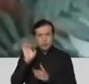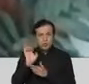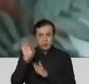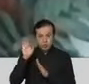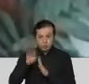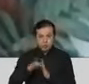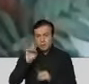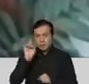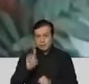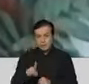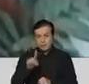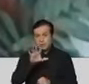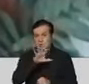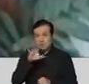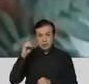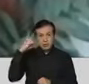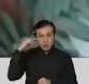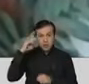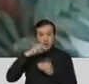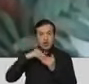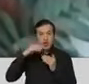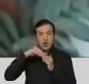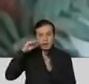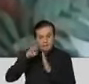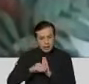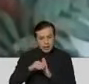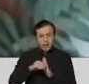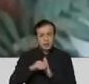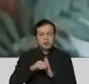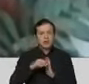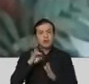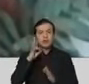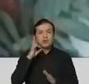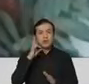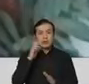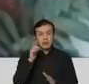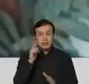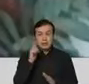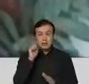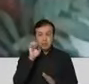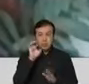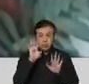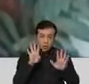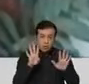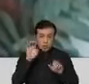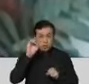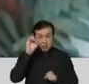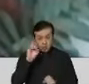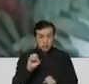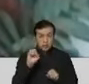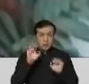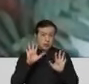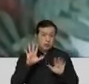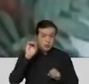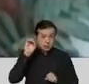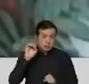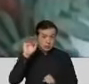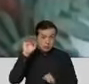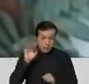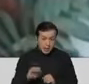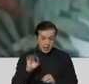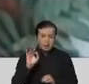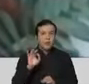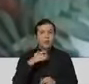de 1.500 millones de dólares y una deuda de 17 mil, es casi el 10%, 9% realmente. Pero eso se hace por las